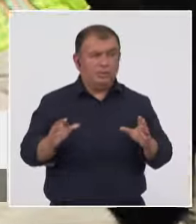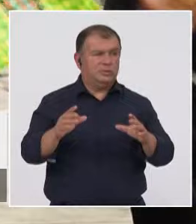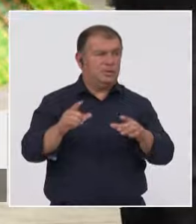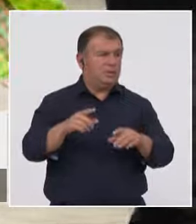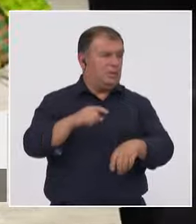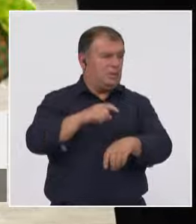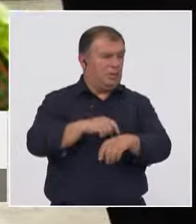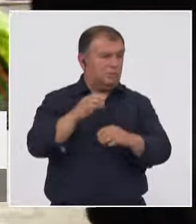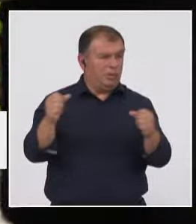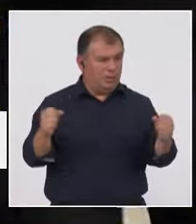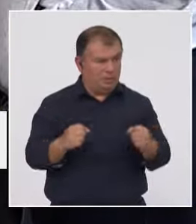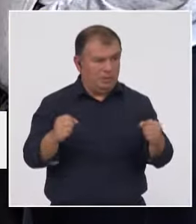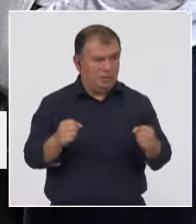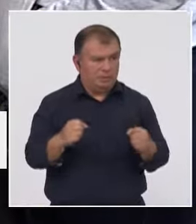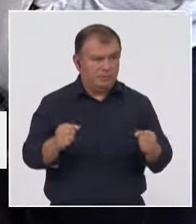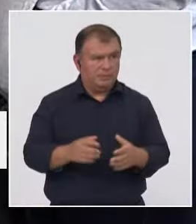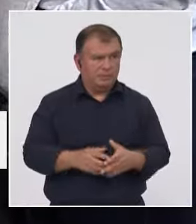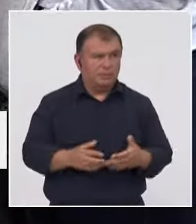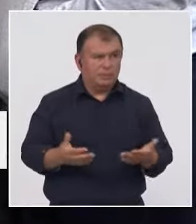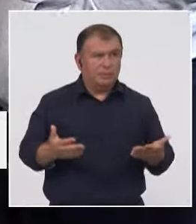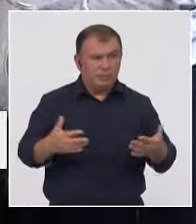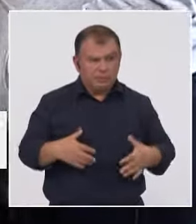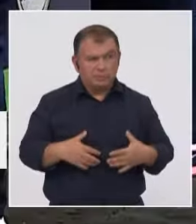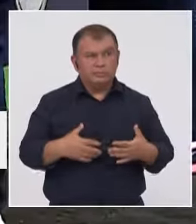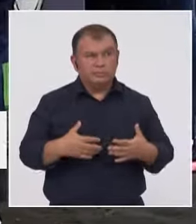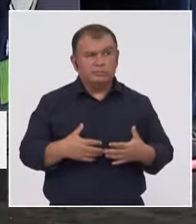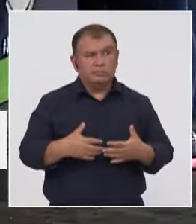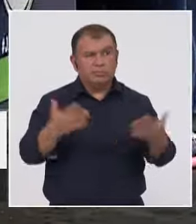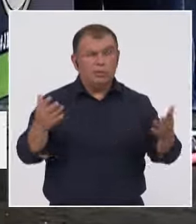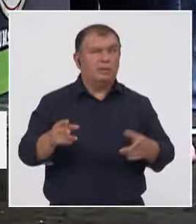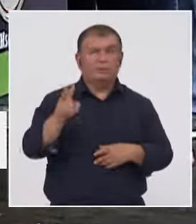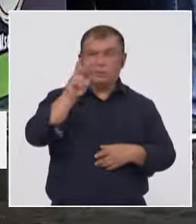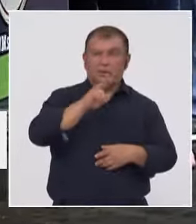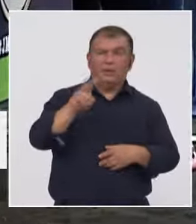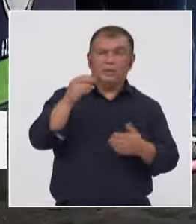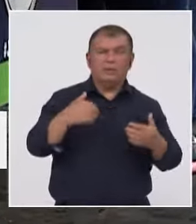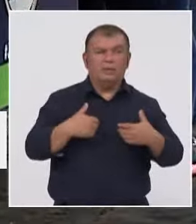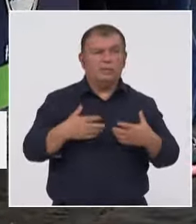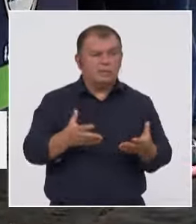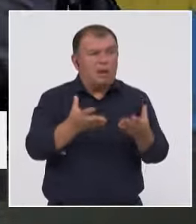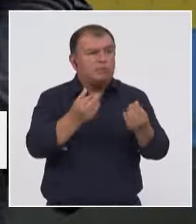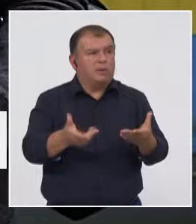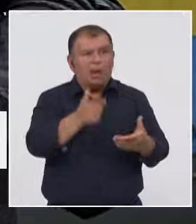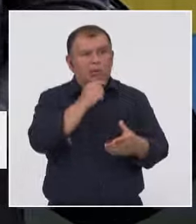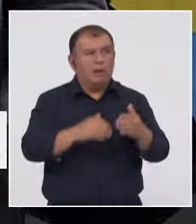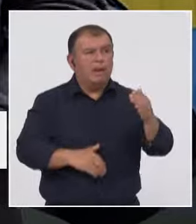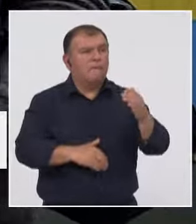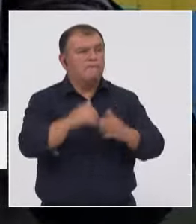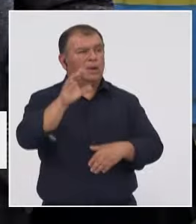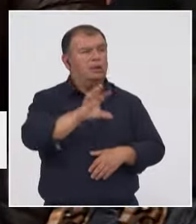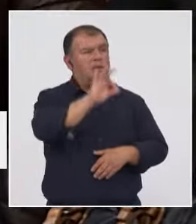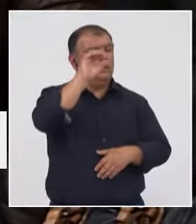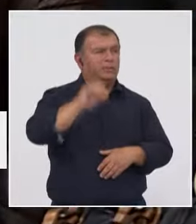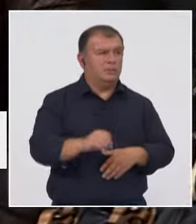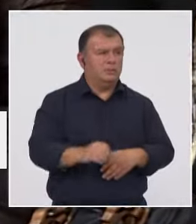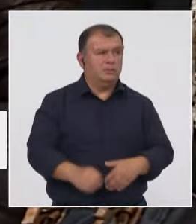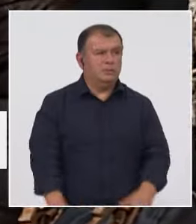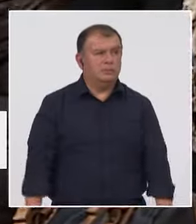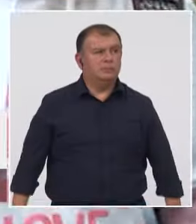de invierno, es muy visible que tengamos pues esta humedad superior al 90%,